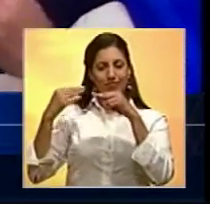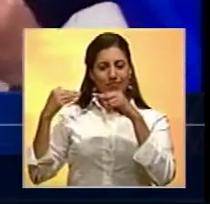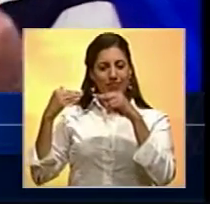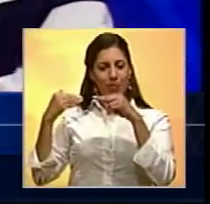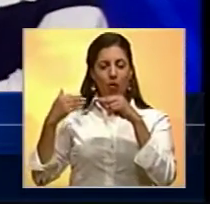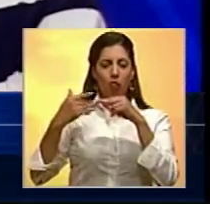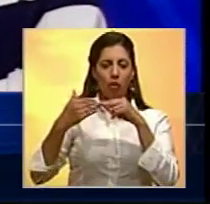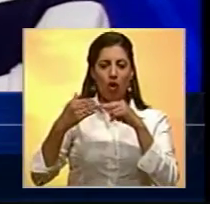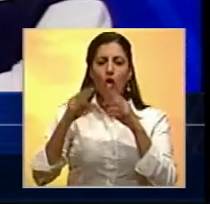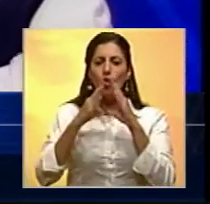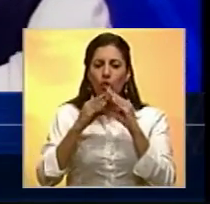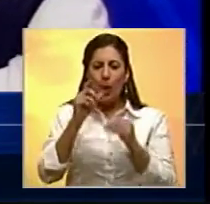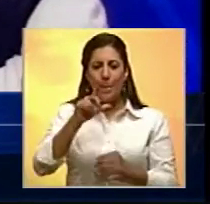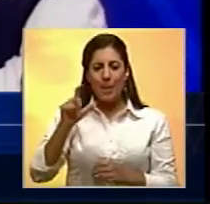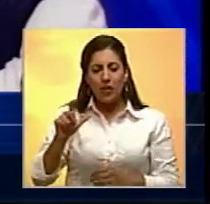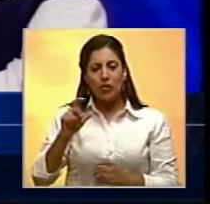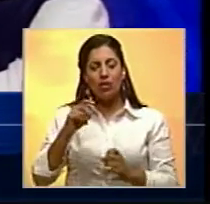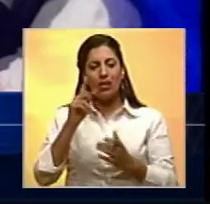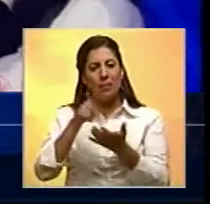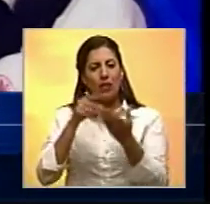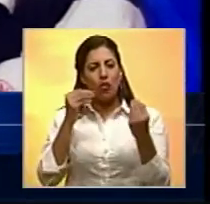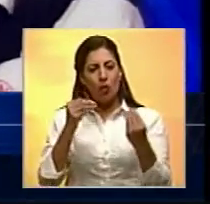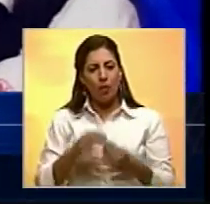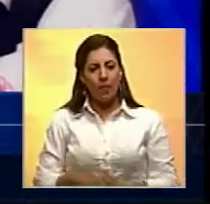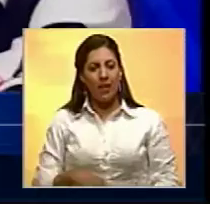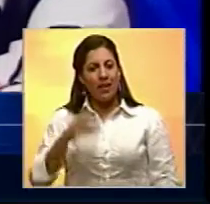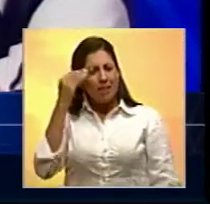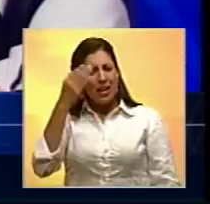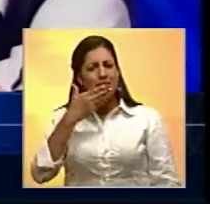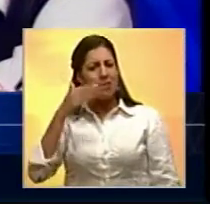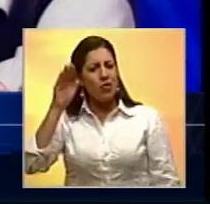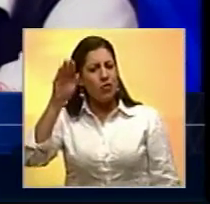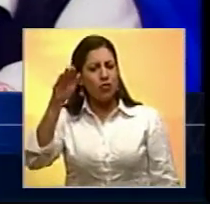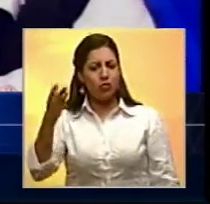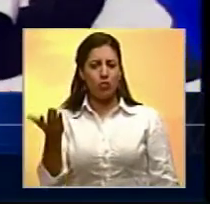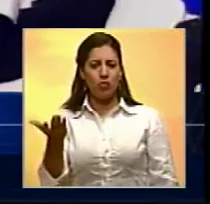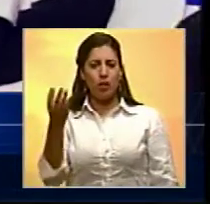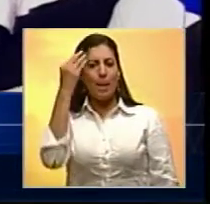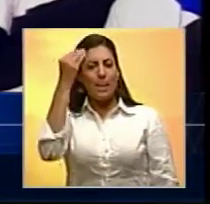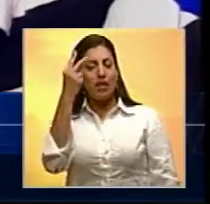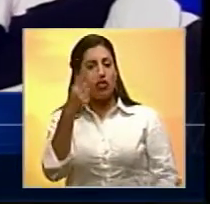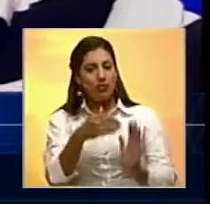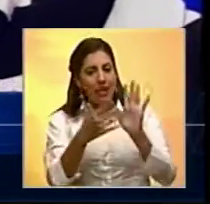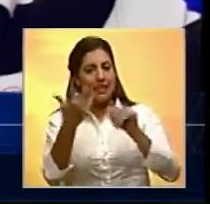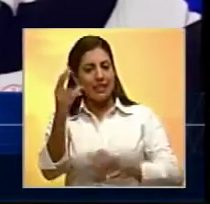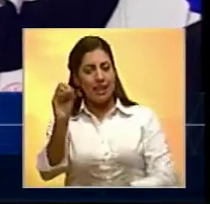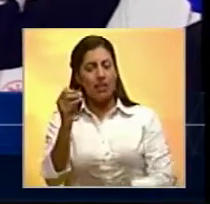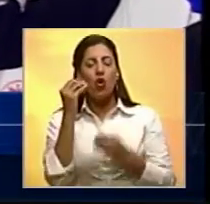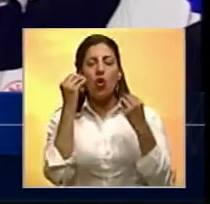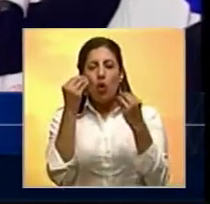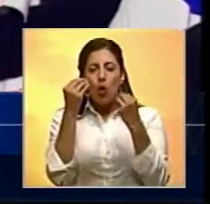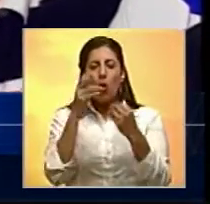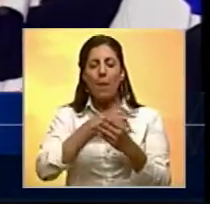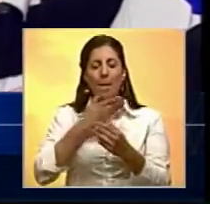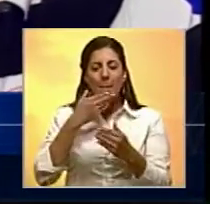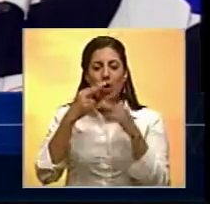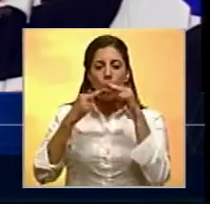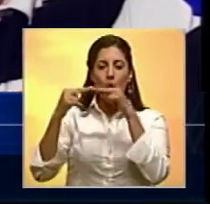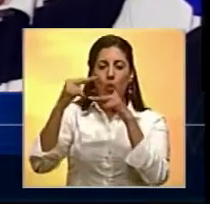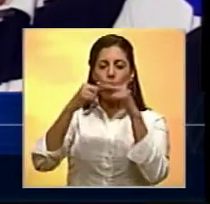cómo todos los venezolanos pueden participar de esa visión. Piensen en el futuro, piensen en el 2030, cómo hacer para